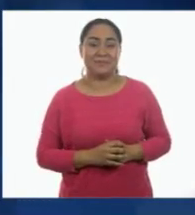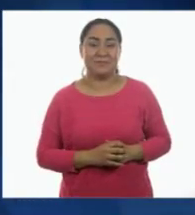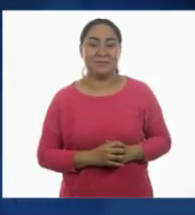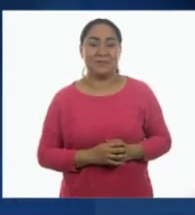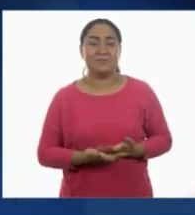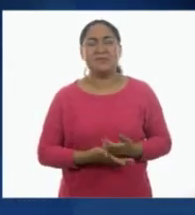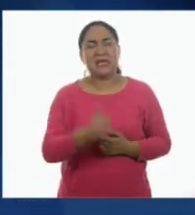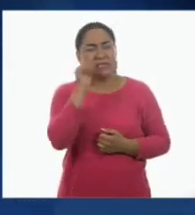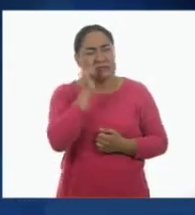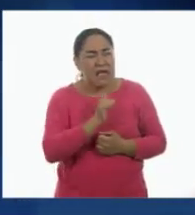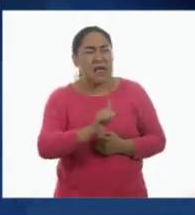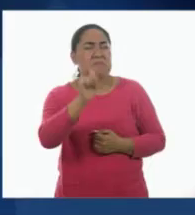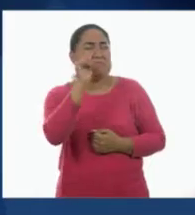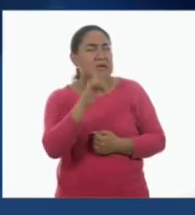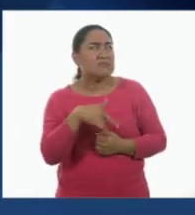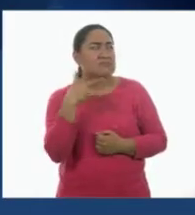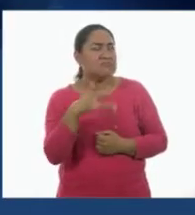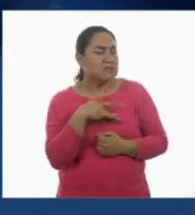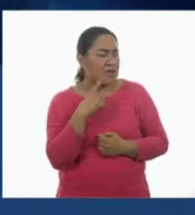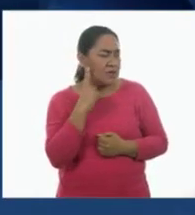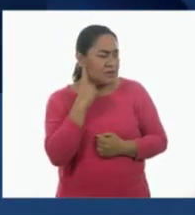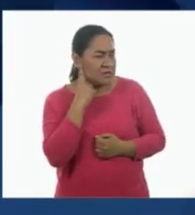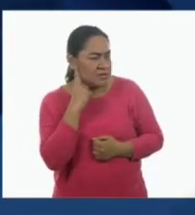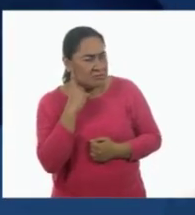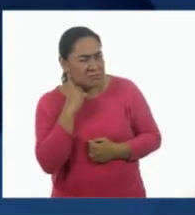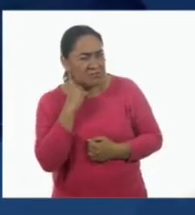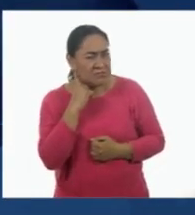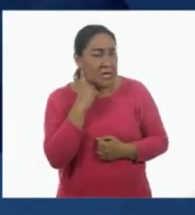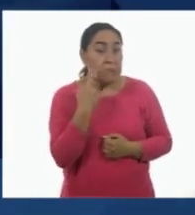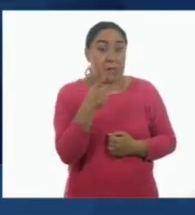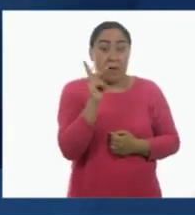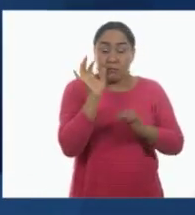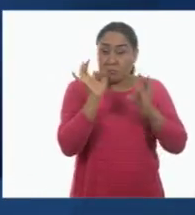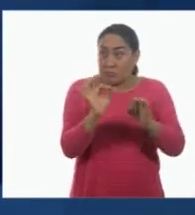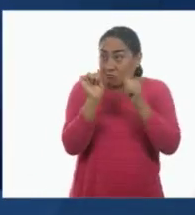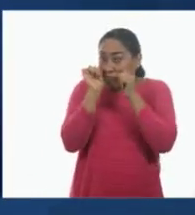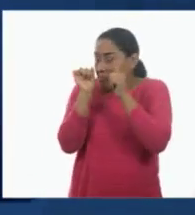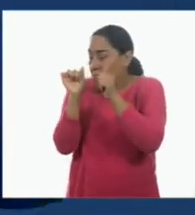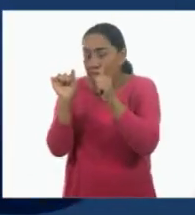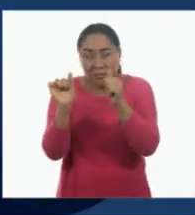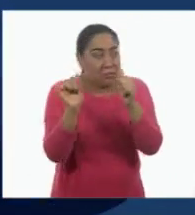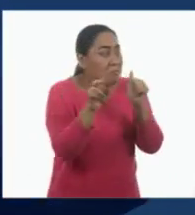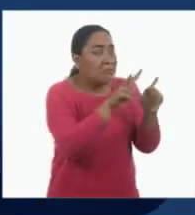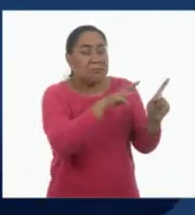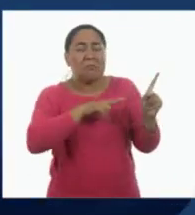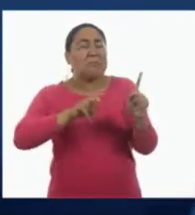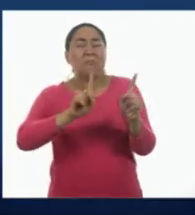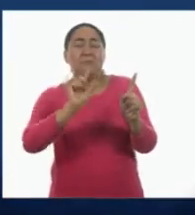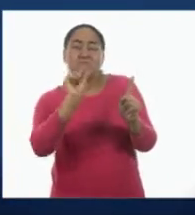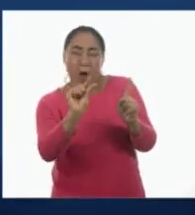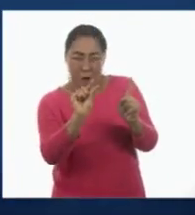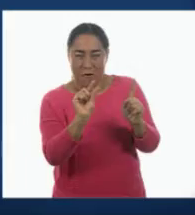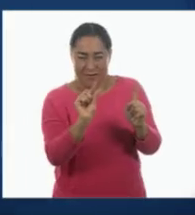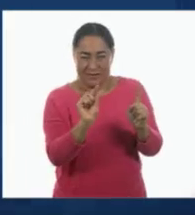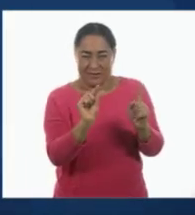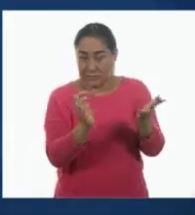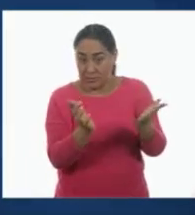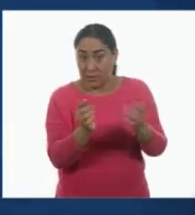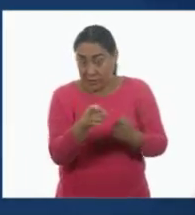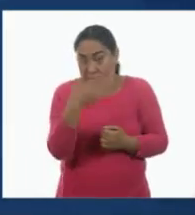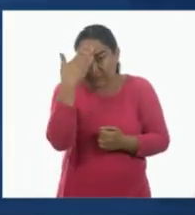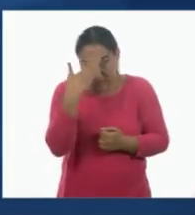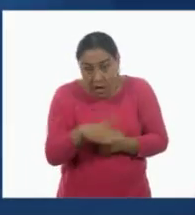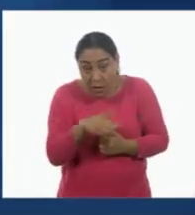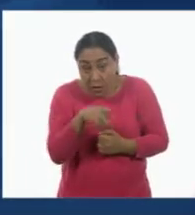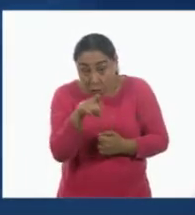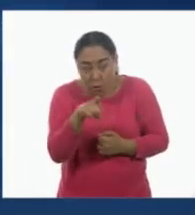Siempre escuchamos, pero no siempre centramos nuestra atención en lo que debemos oír. ¿Sabemos